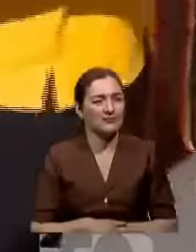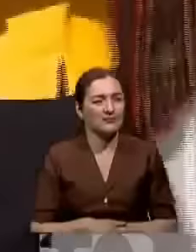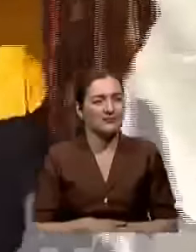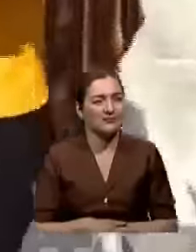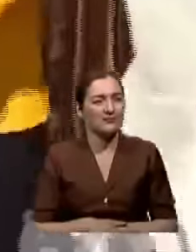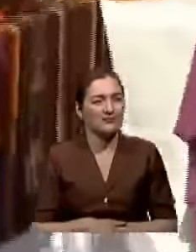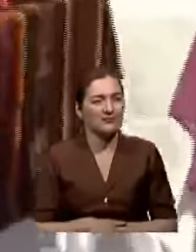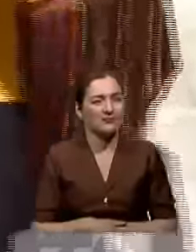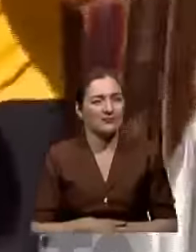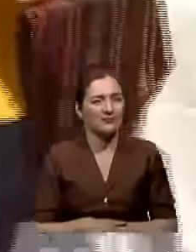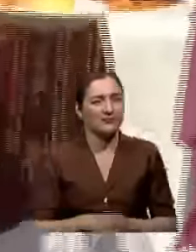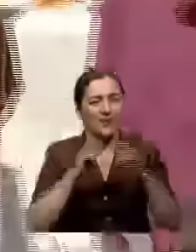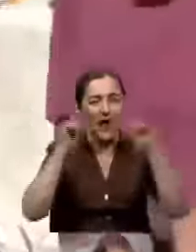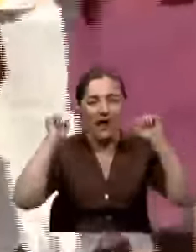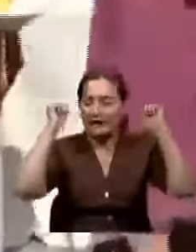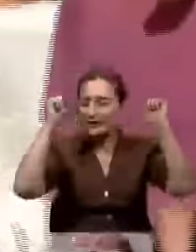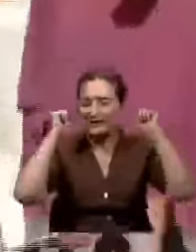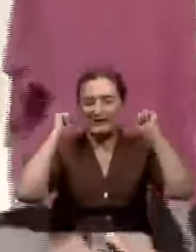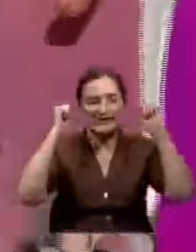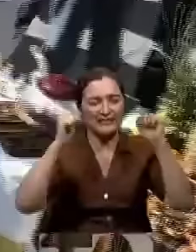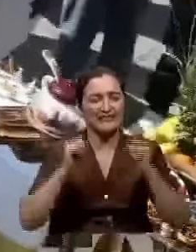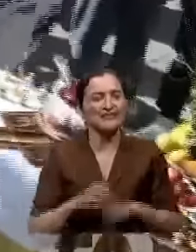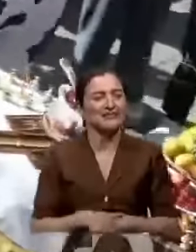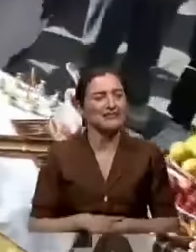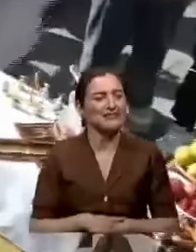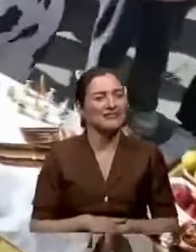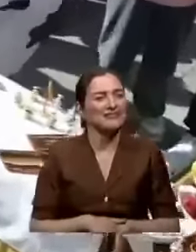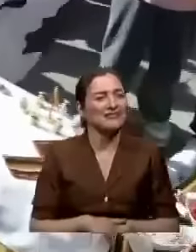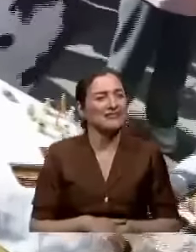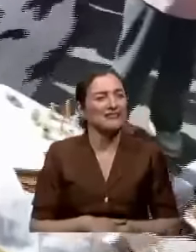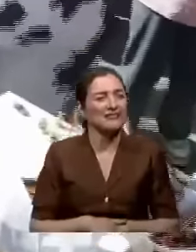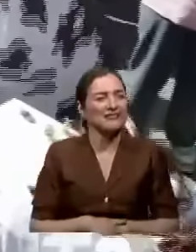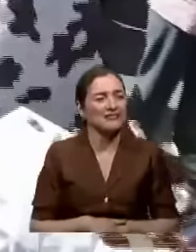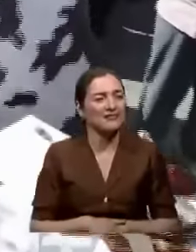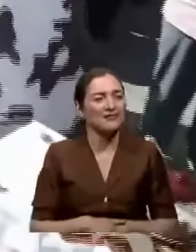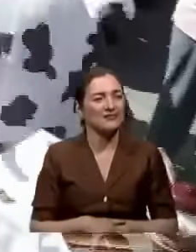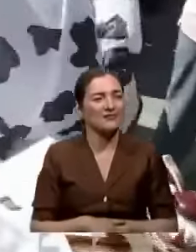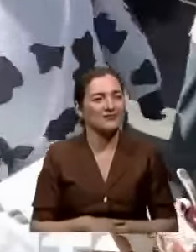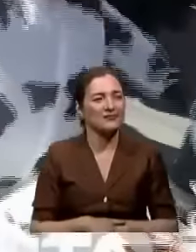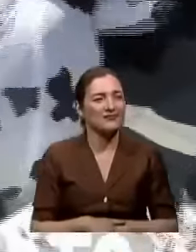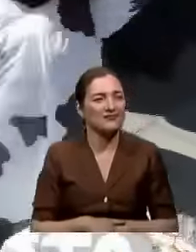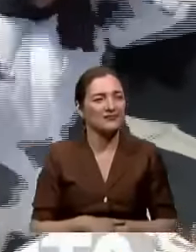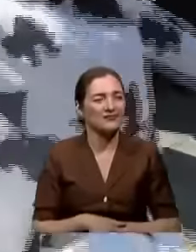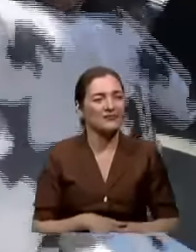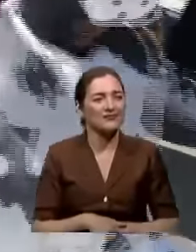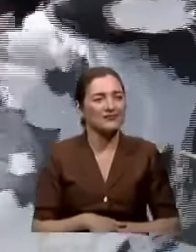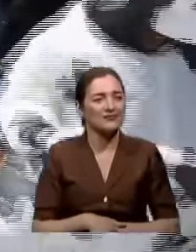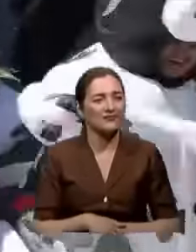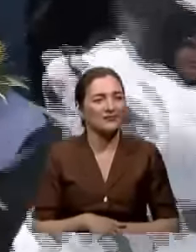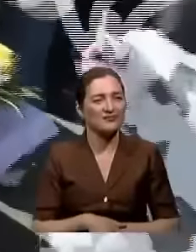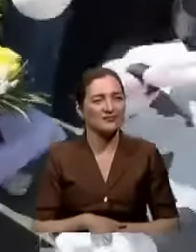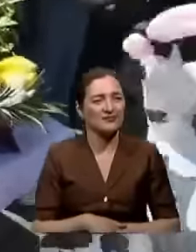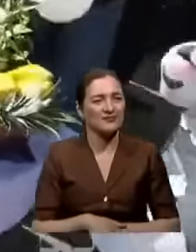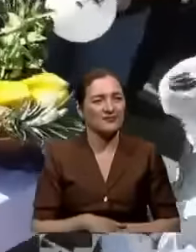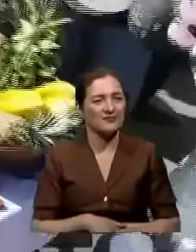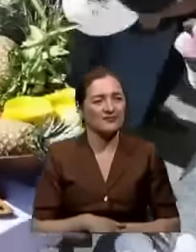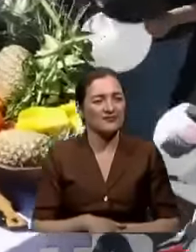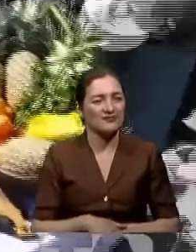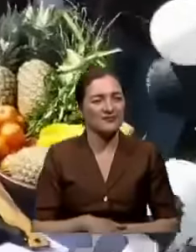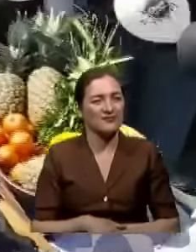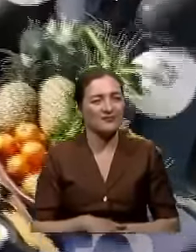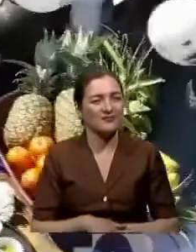Locro, locro, locro, mi guagua está de locos. Locro, locro, locro, mi guagua está de locos. Librillo,